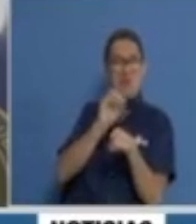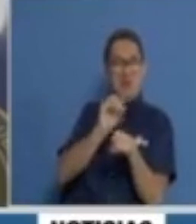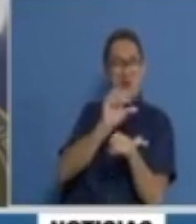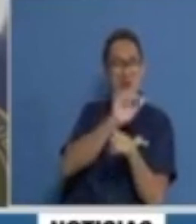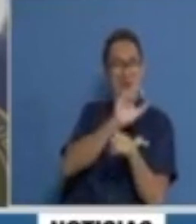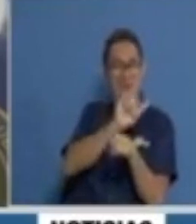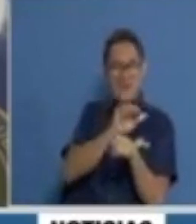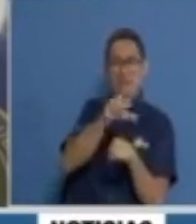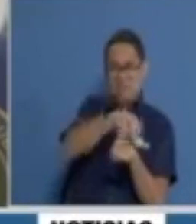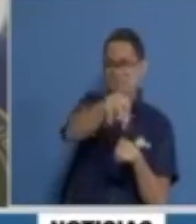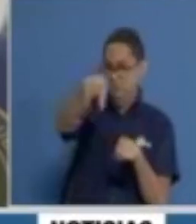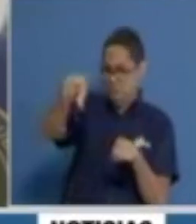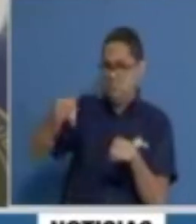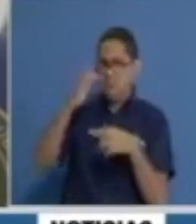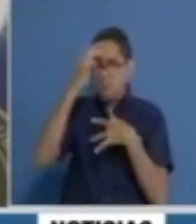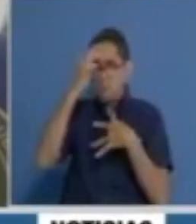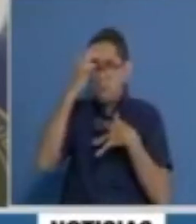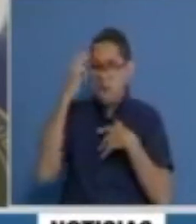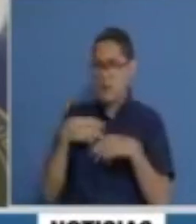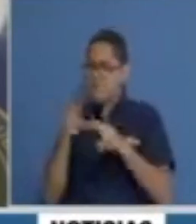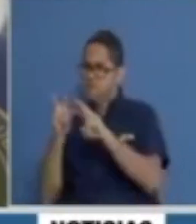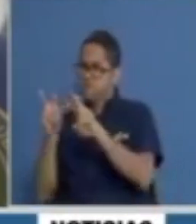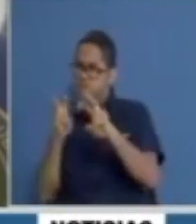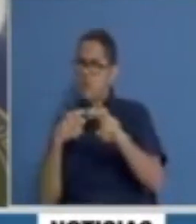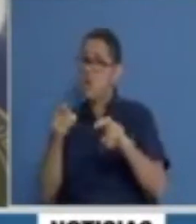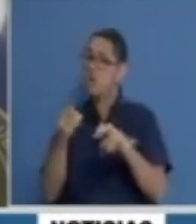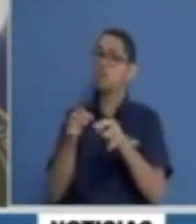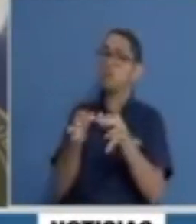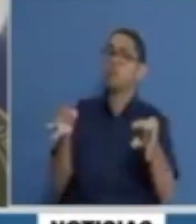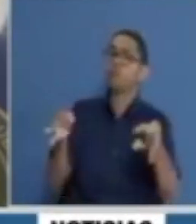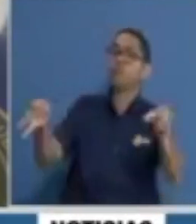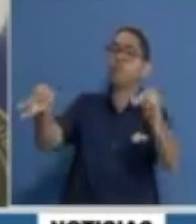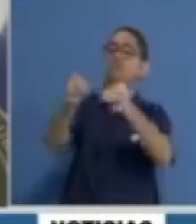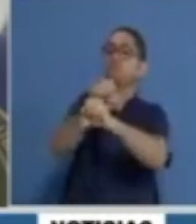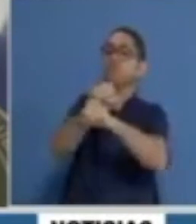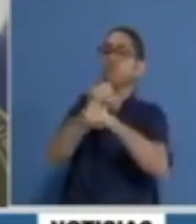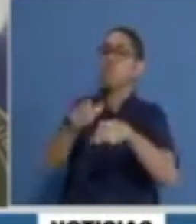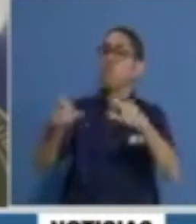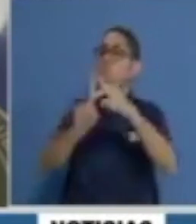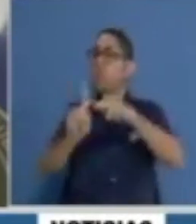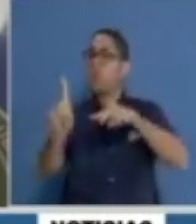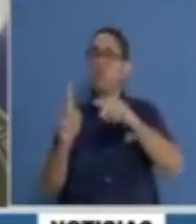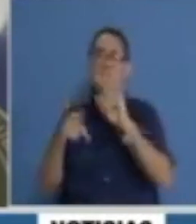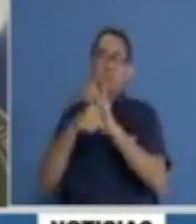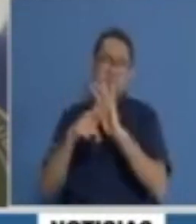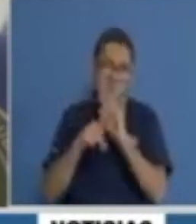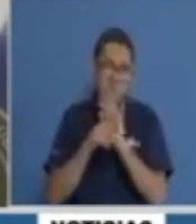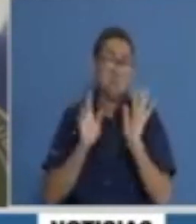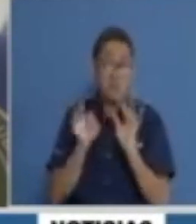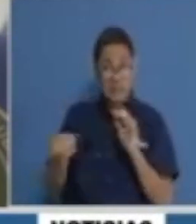reportado y que a los cuales se les están haciendo algunas medidas de cerco epidemiológico. Estos son áreas que van a